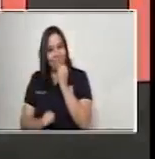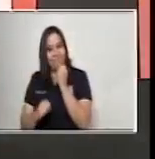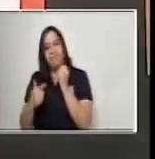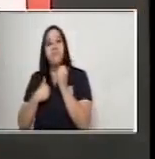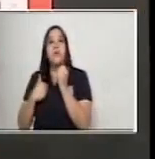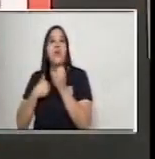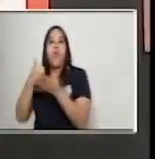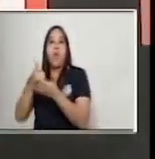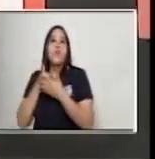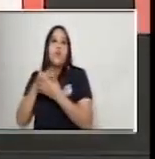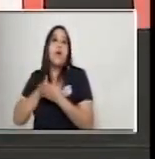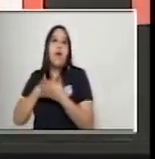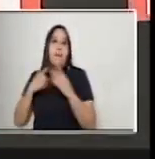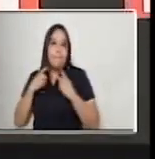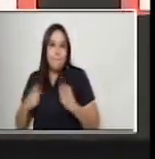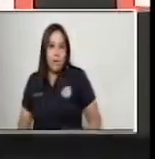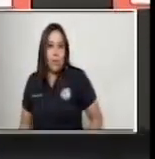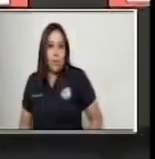Entonces es importante